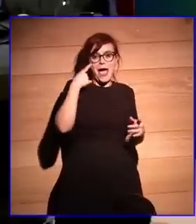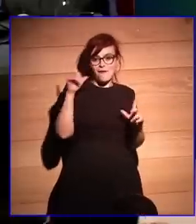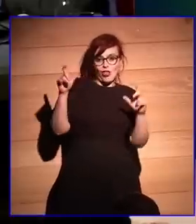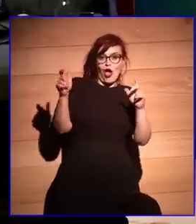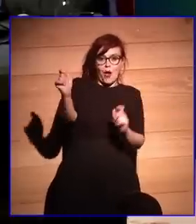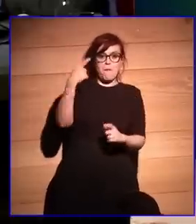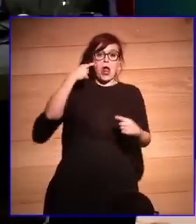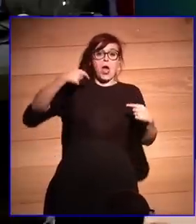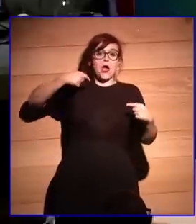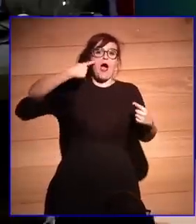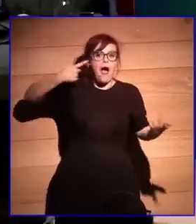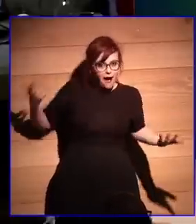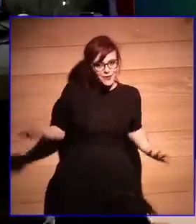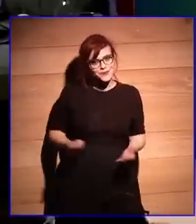mira.